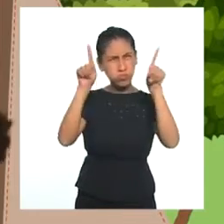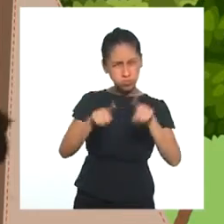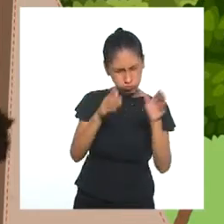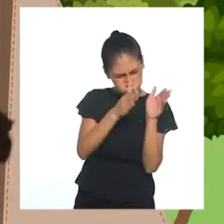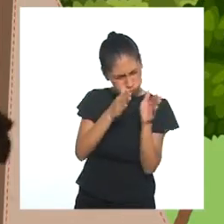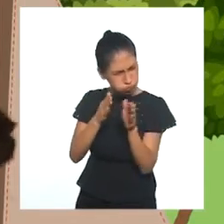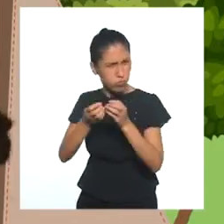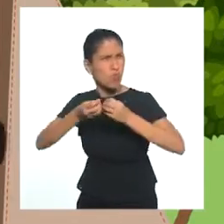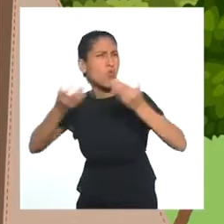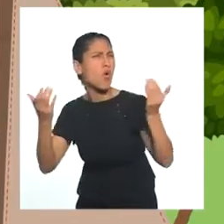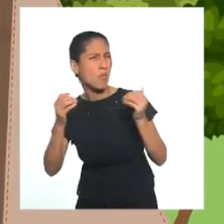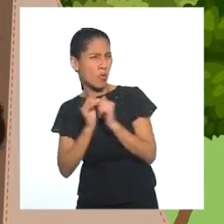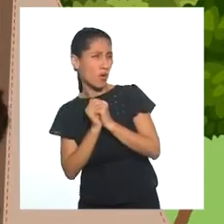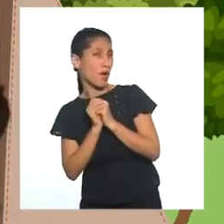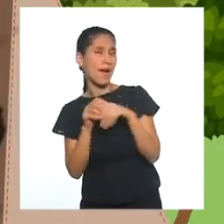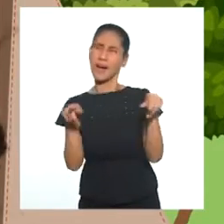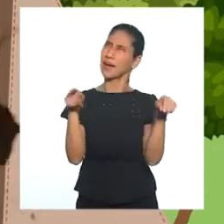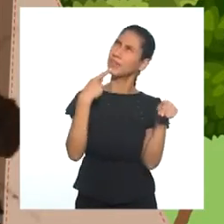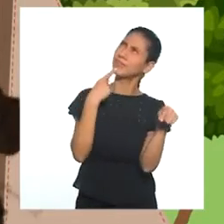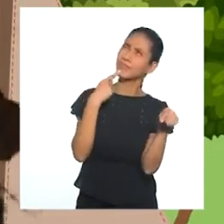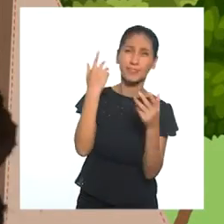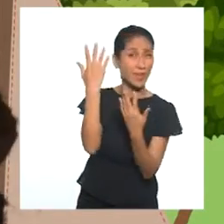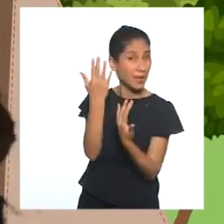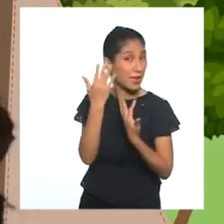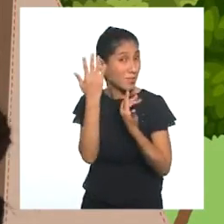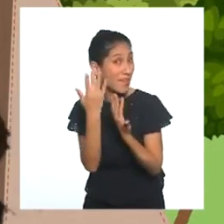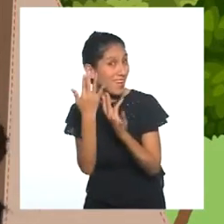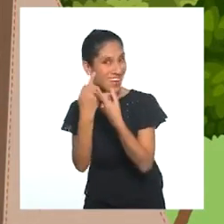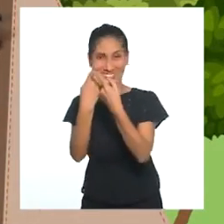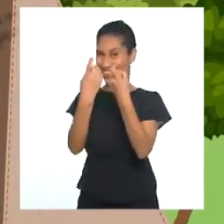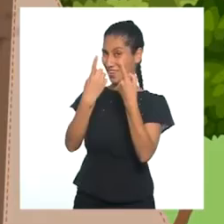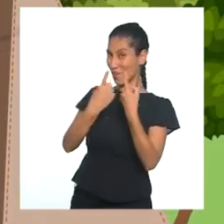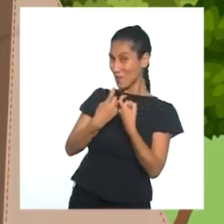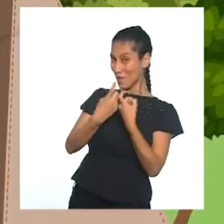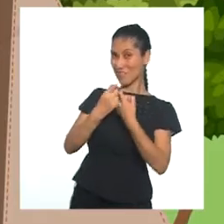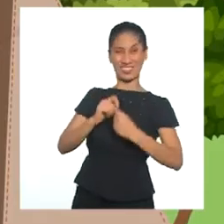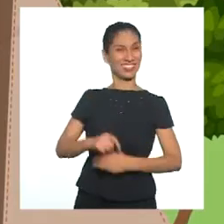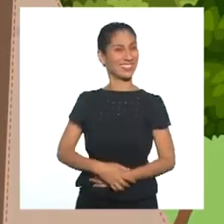¿Ah? Estaba esperando que lo preguntes.